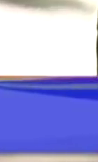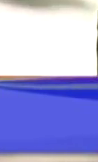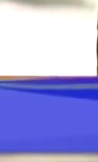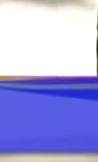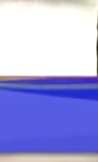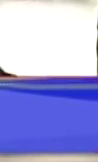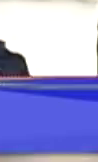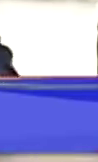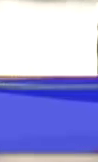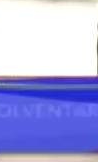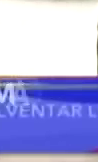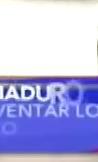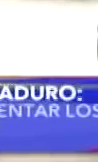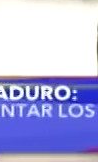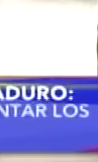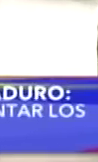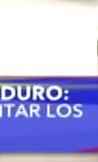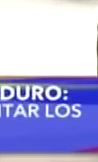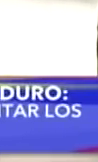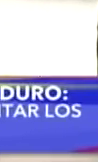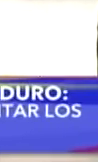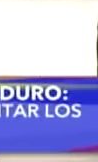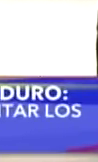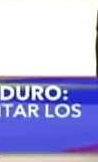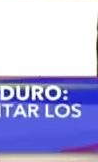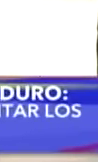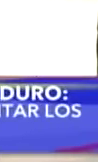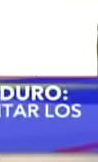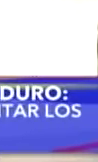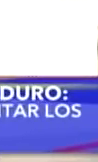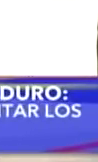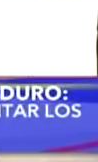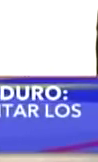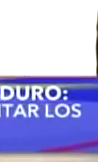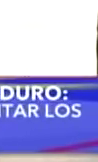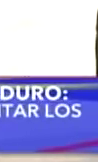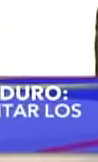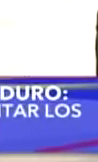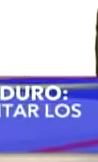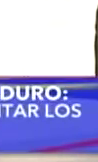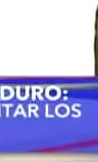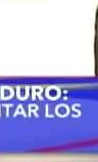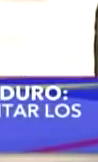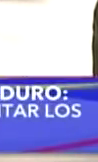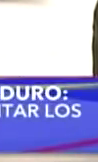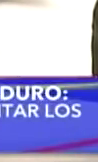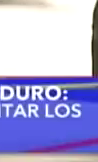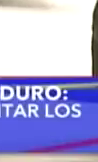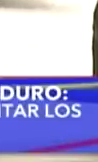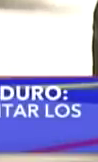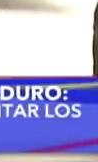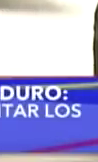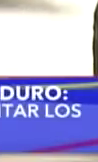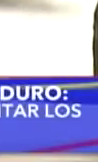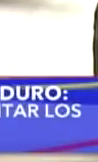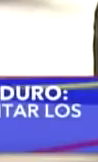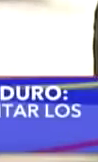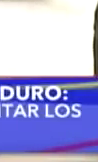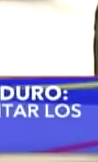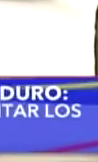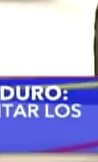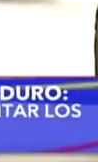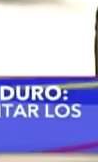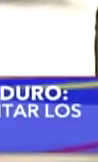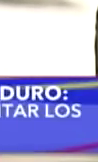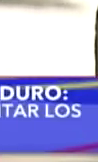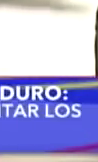muchos más. Entonces yo encargo, atención vicepresidenta ejecutiva de la República Bolivariana de Venezuela, yo encargo